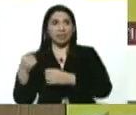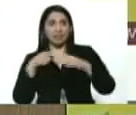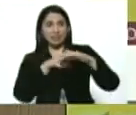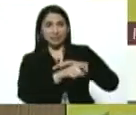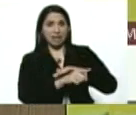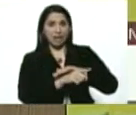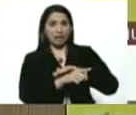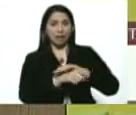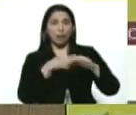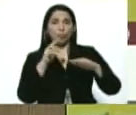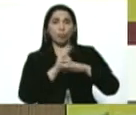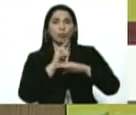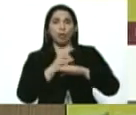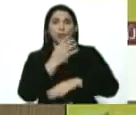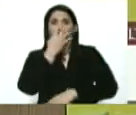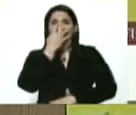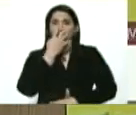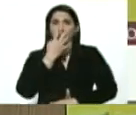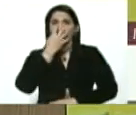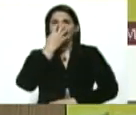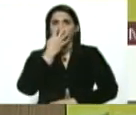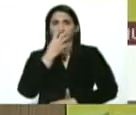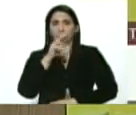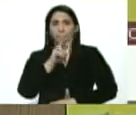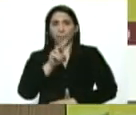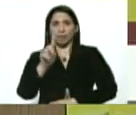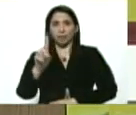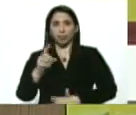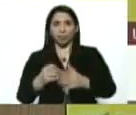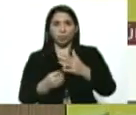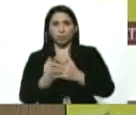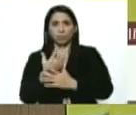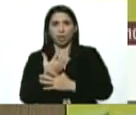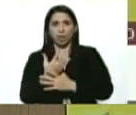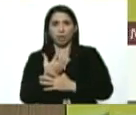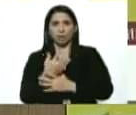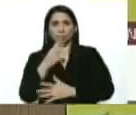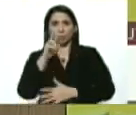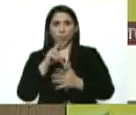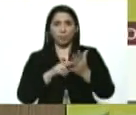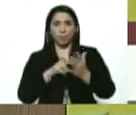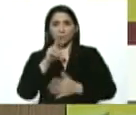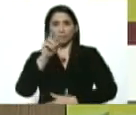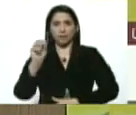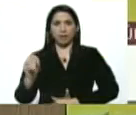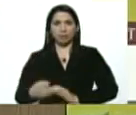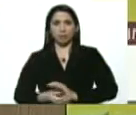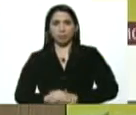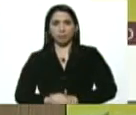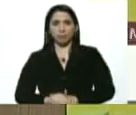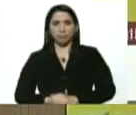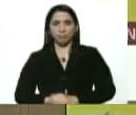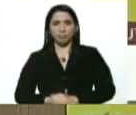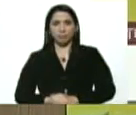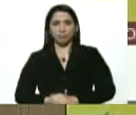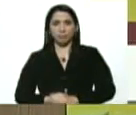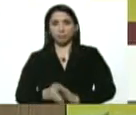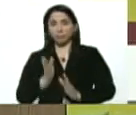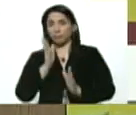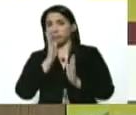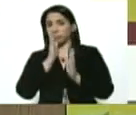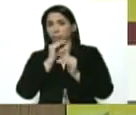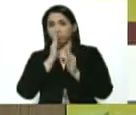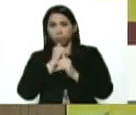la unidad de cuidados intensivos el 21 de mayo del 2020 no hubo